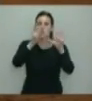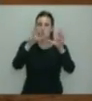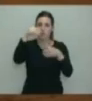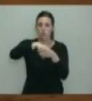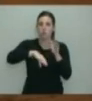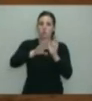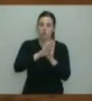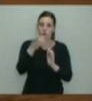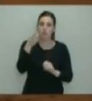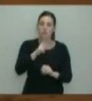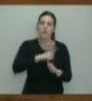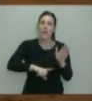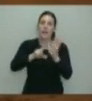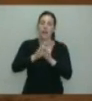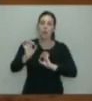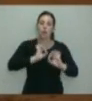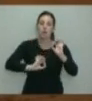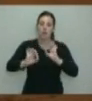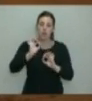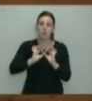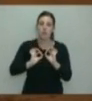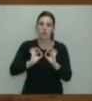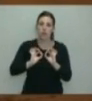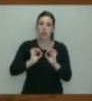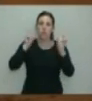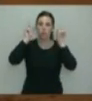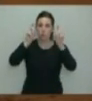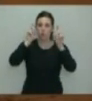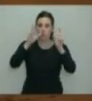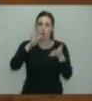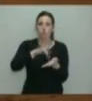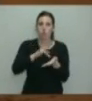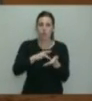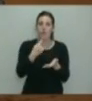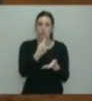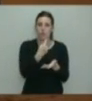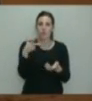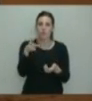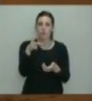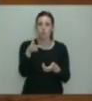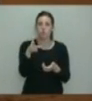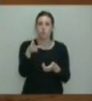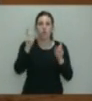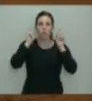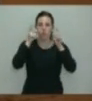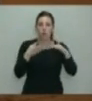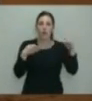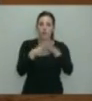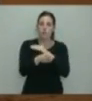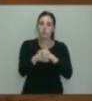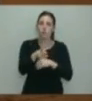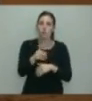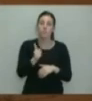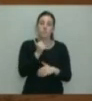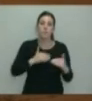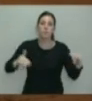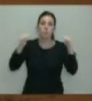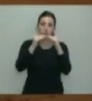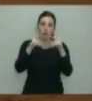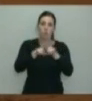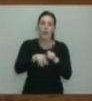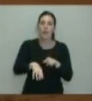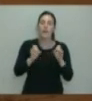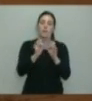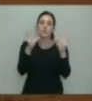Constitución como en la Ley Orgánica de Educación, donde se garantiza el derecho a la educación, el acceso en condiciones de igualdad y la libertad de